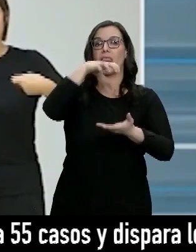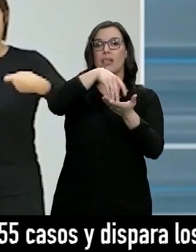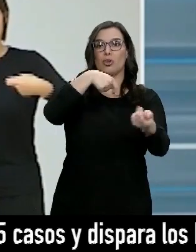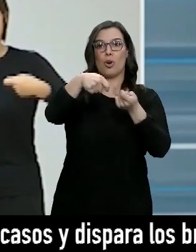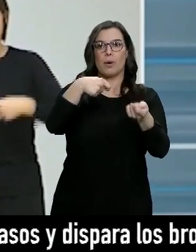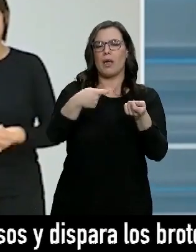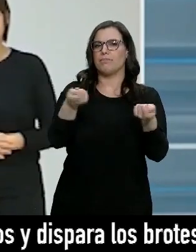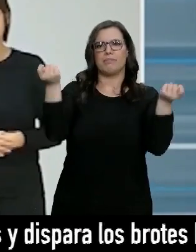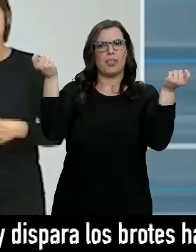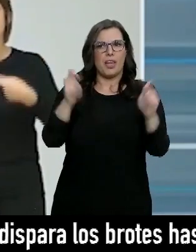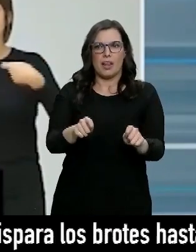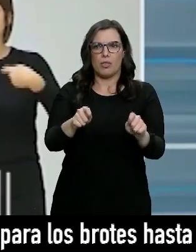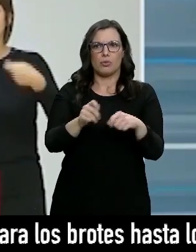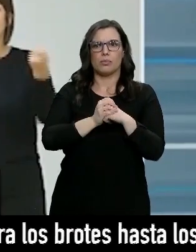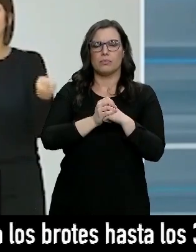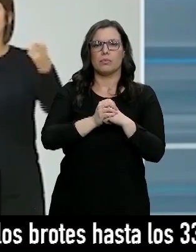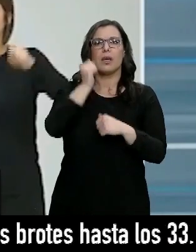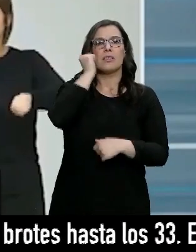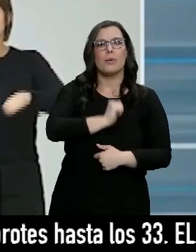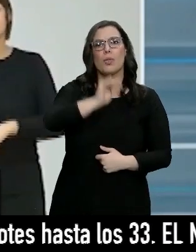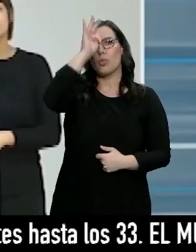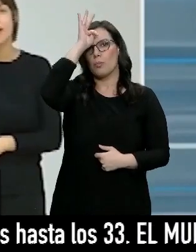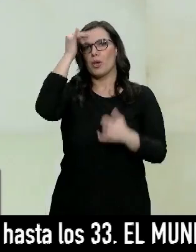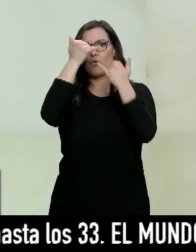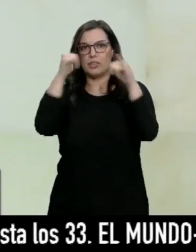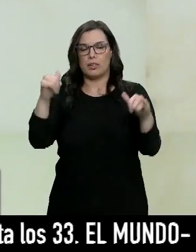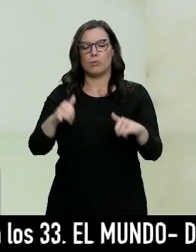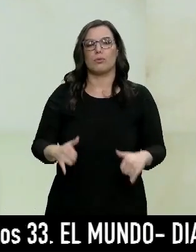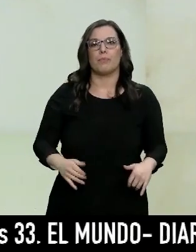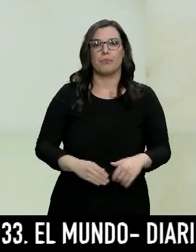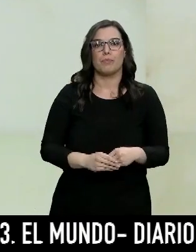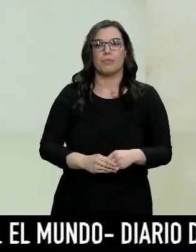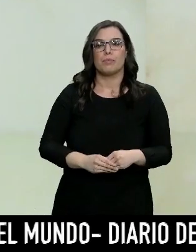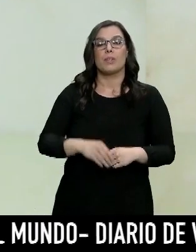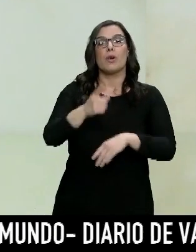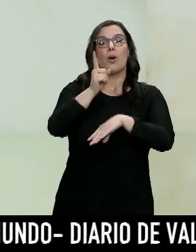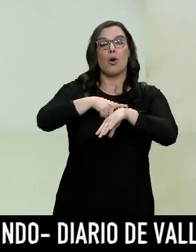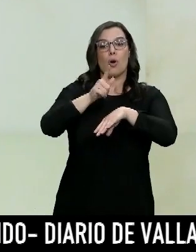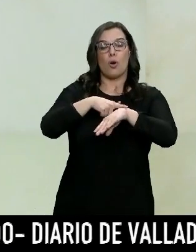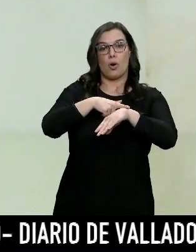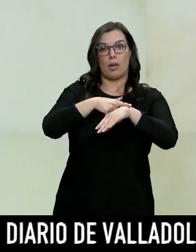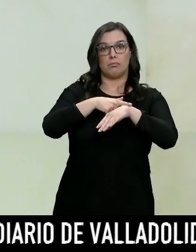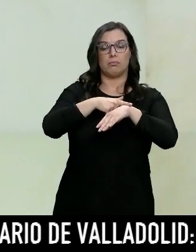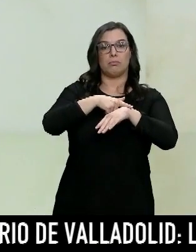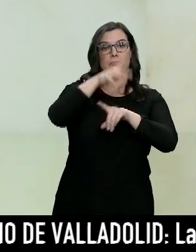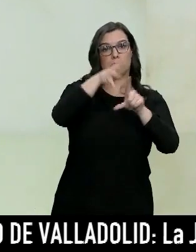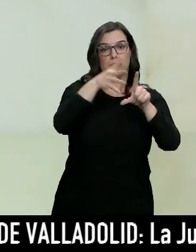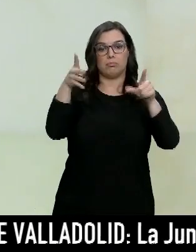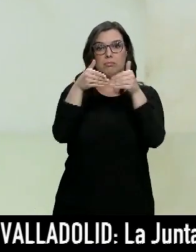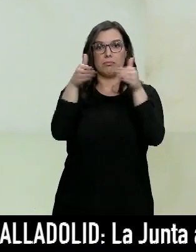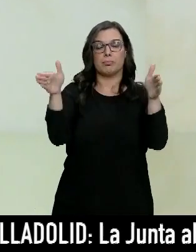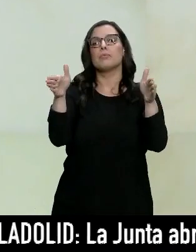comerciales permanecerán cerrados los sábados, domingos y festivos. Se limita el horario de apertura de los